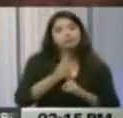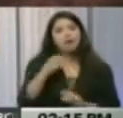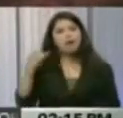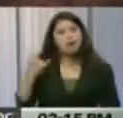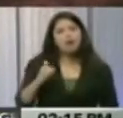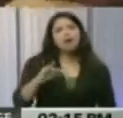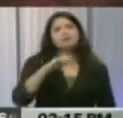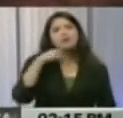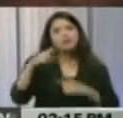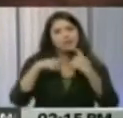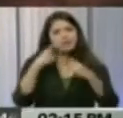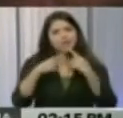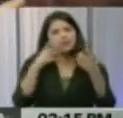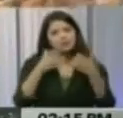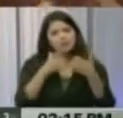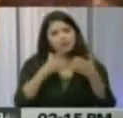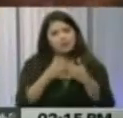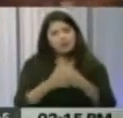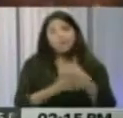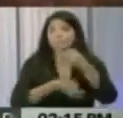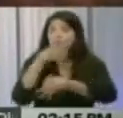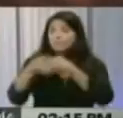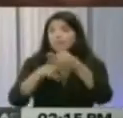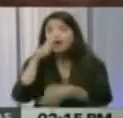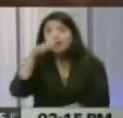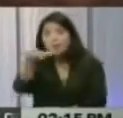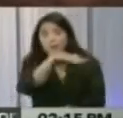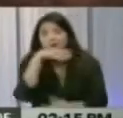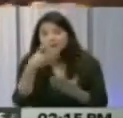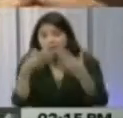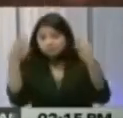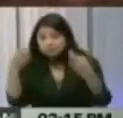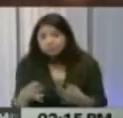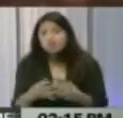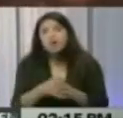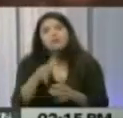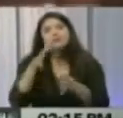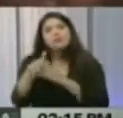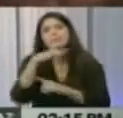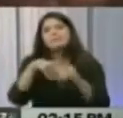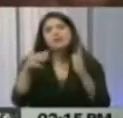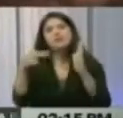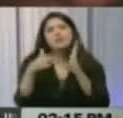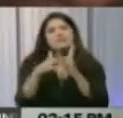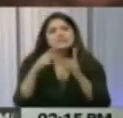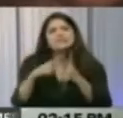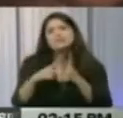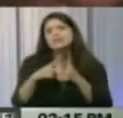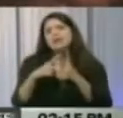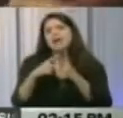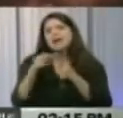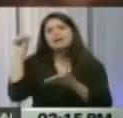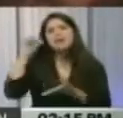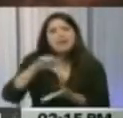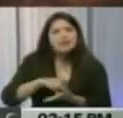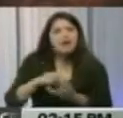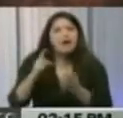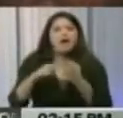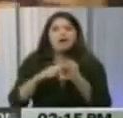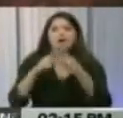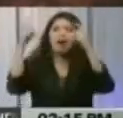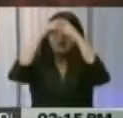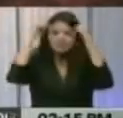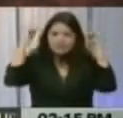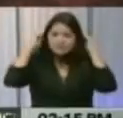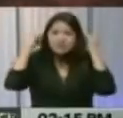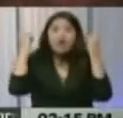esta declaración de guerra, para explicar a nuestro pueblo con hechos concretos, con lo que está sucediendo en Siria, con lo que sucedió en Irak, con lo que sucedió en Afganistán, pueblos